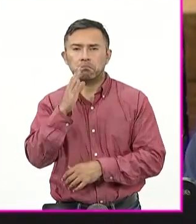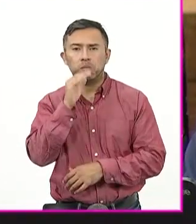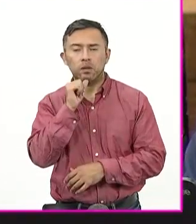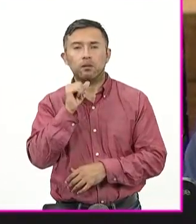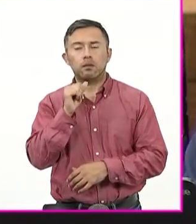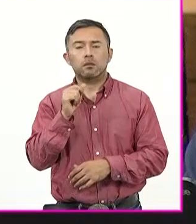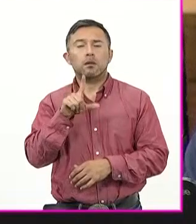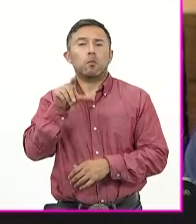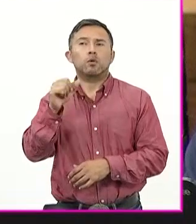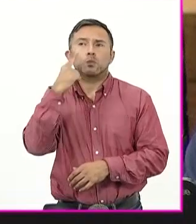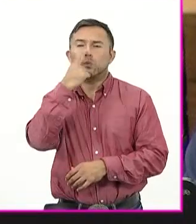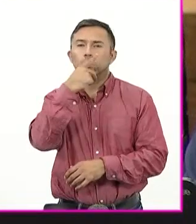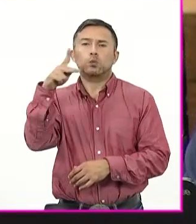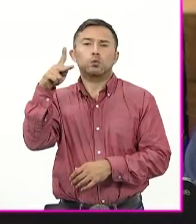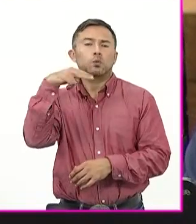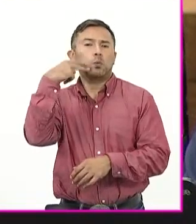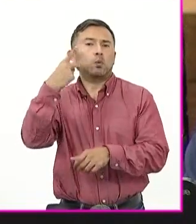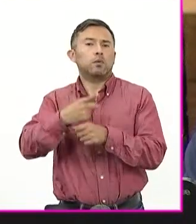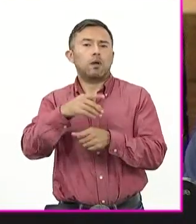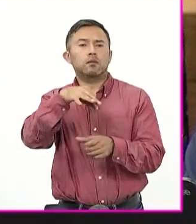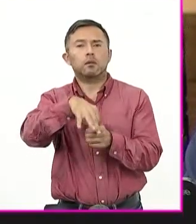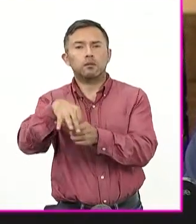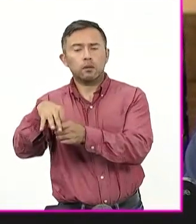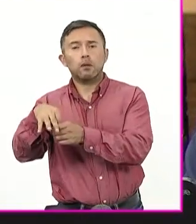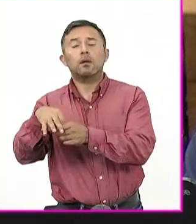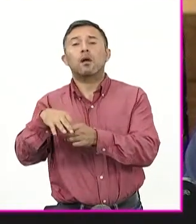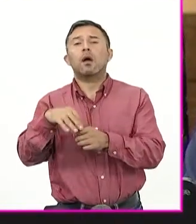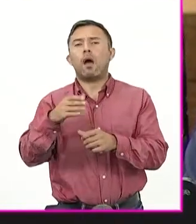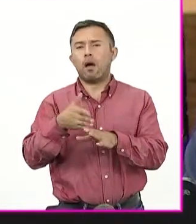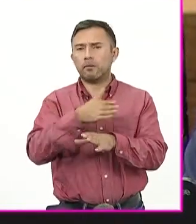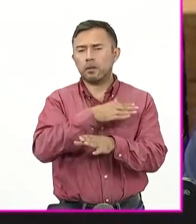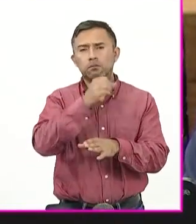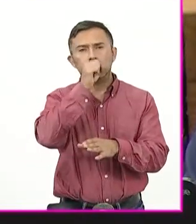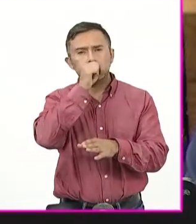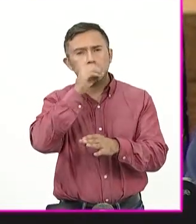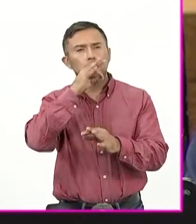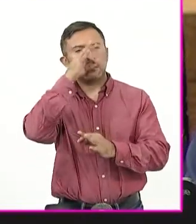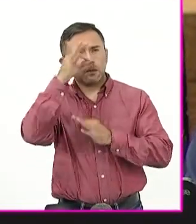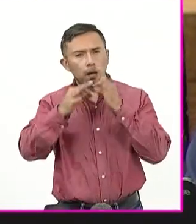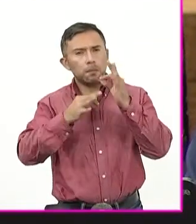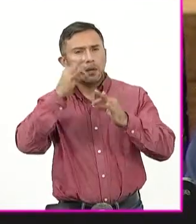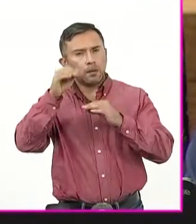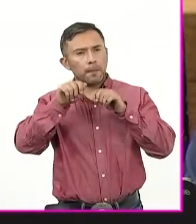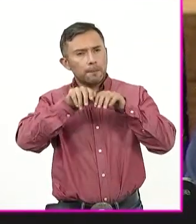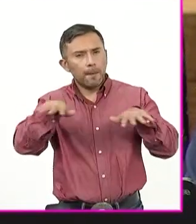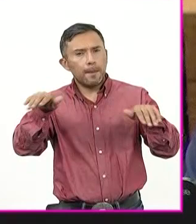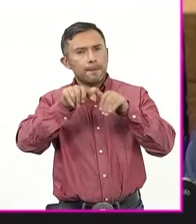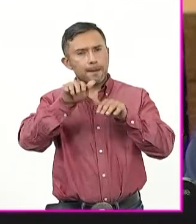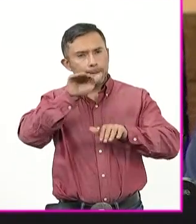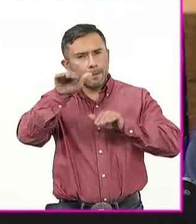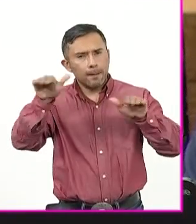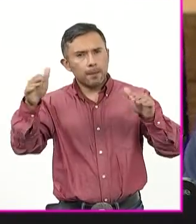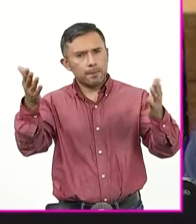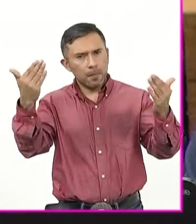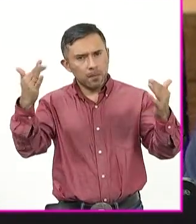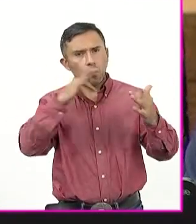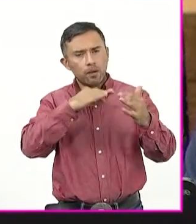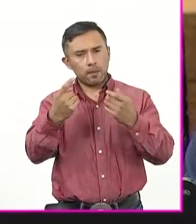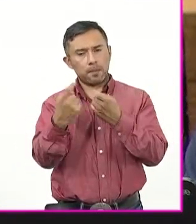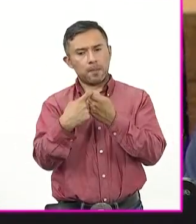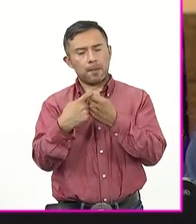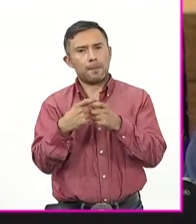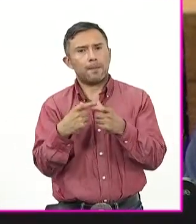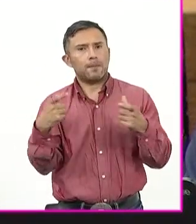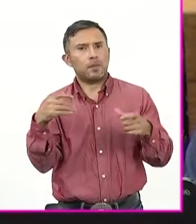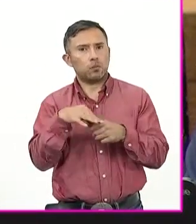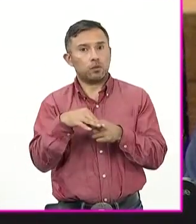hecho, campañas amplias para sensibilizar a la mayor cantidad de ciudadanos de manera tal que se credencialicen. Por cierto, ya